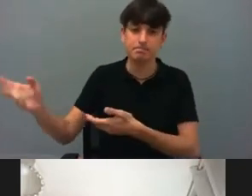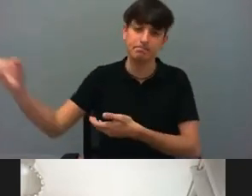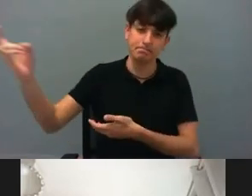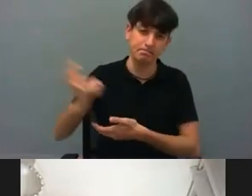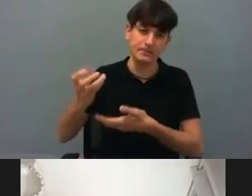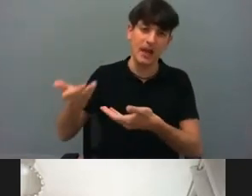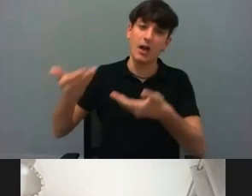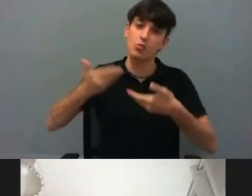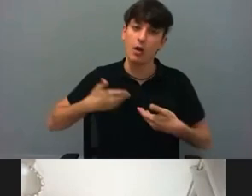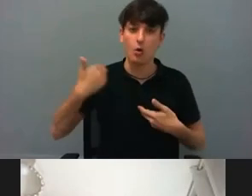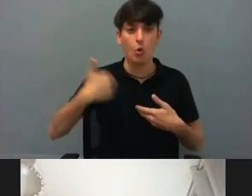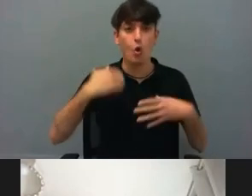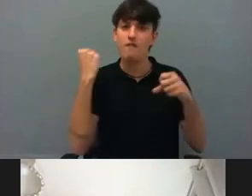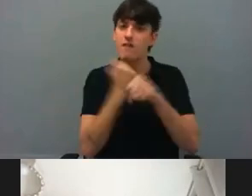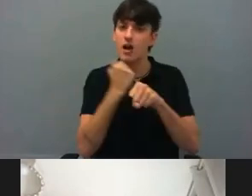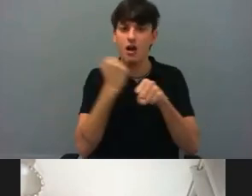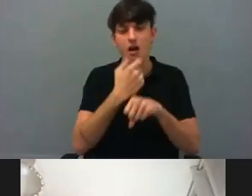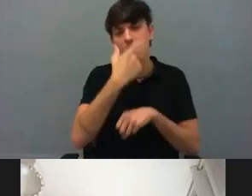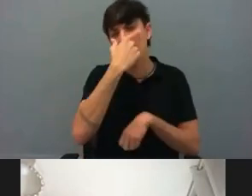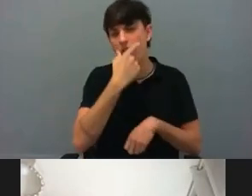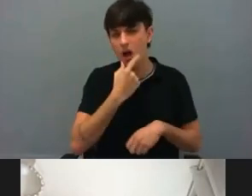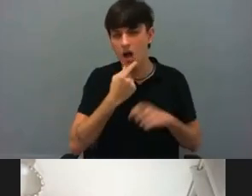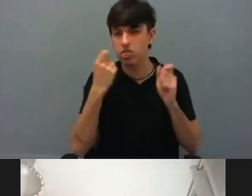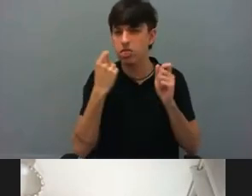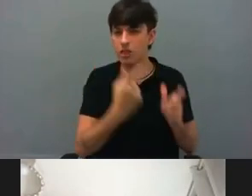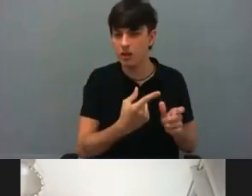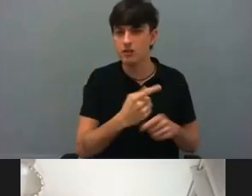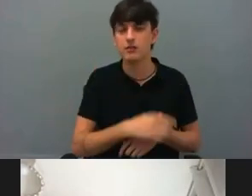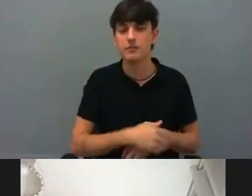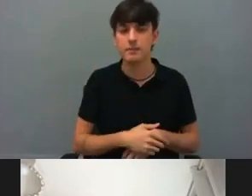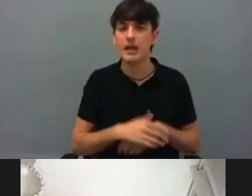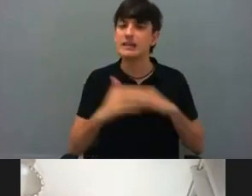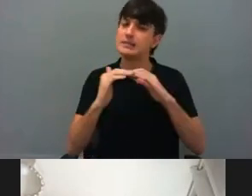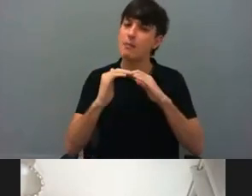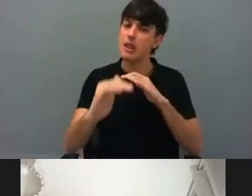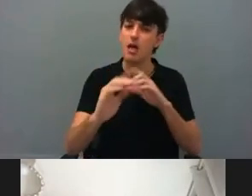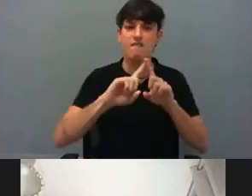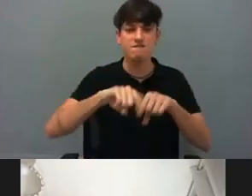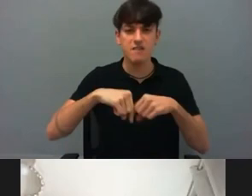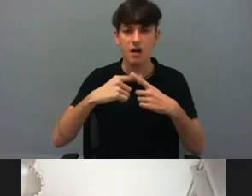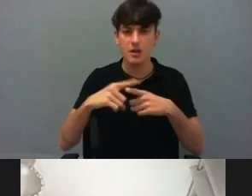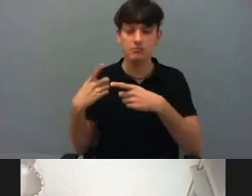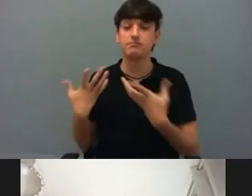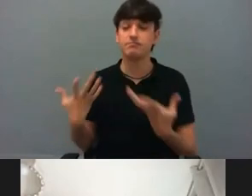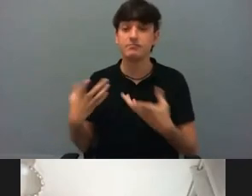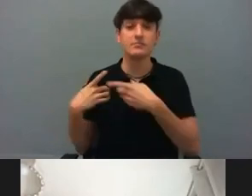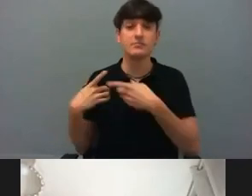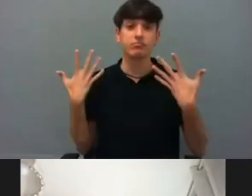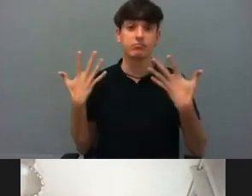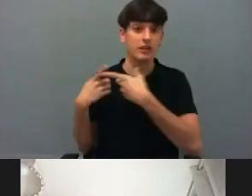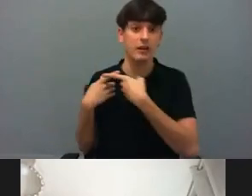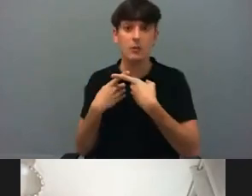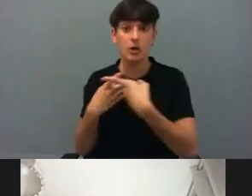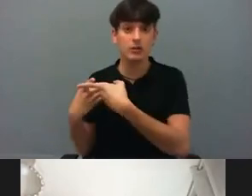facilita mucho el trabajo y la estabilidad en la familia. En ese reparto espontáneo, las